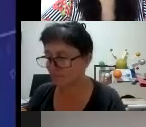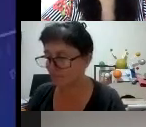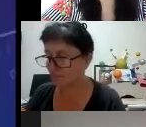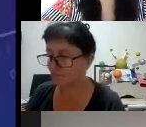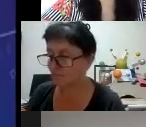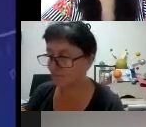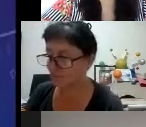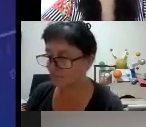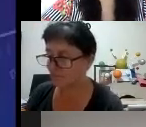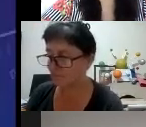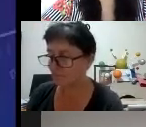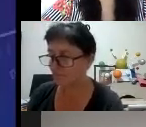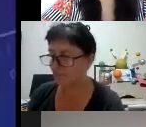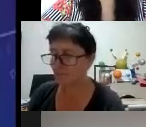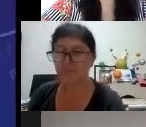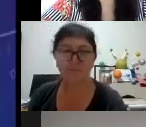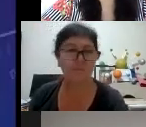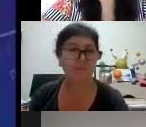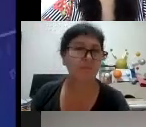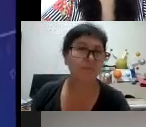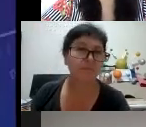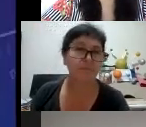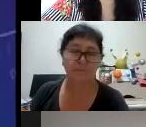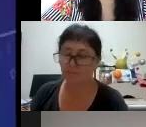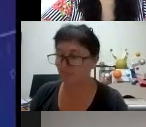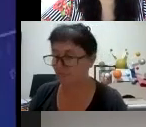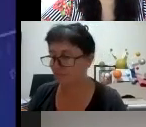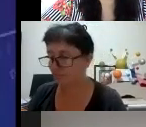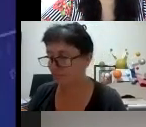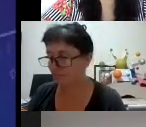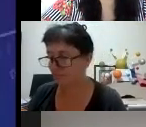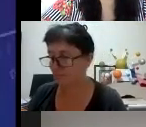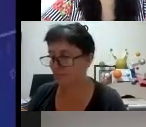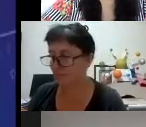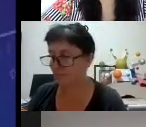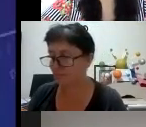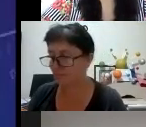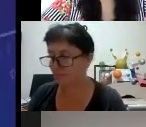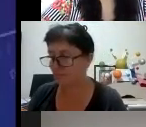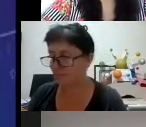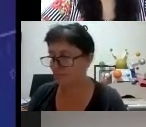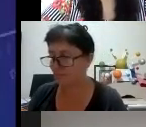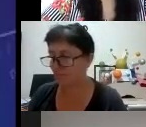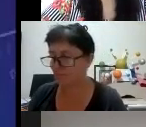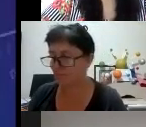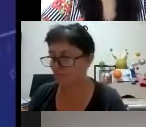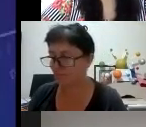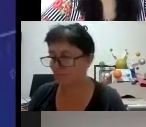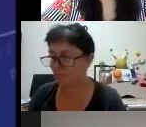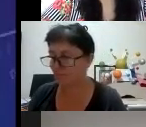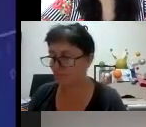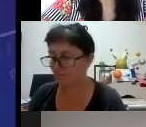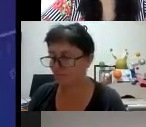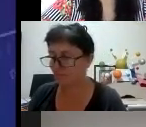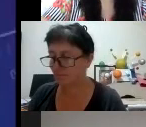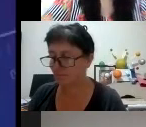educar paciente y familia cómo movilizar y eliminar secreciones, educar al paciente a respirar. Cama de hospital, almohadas, algún equipo que